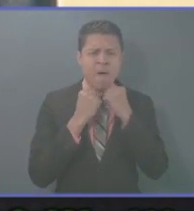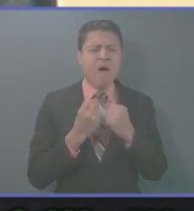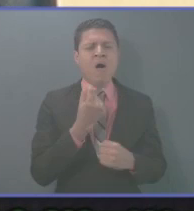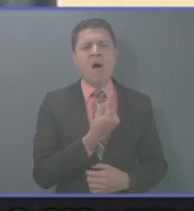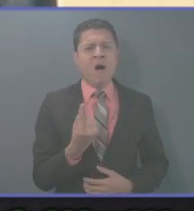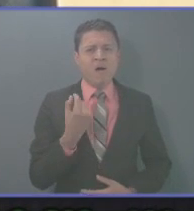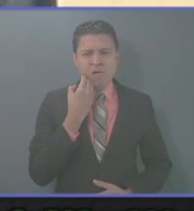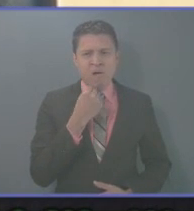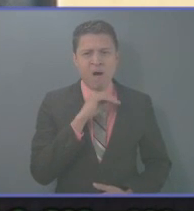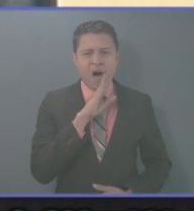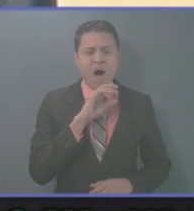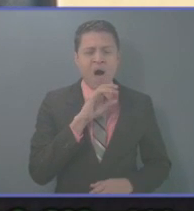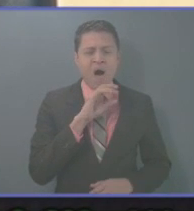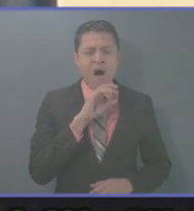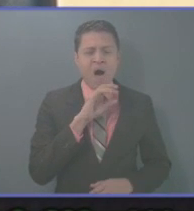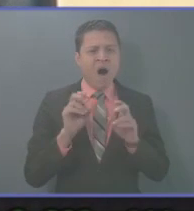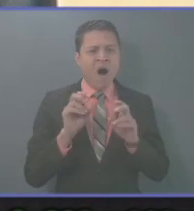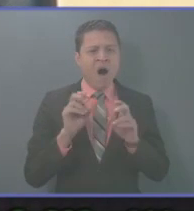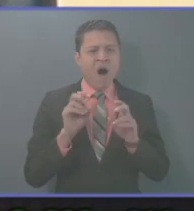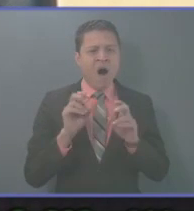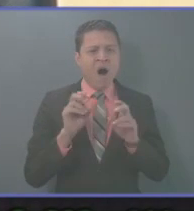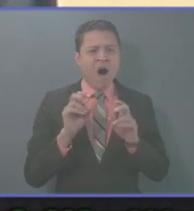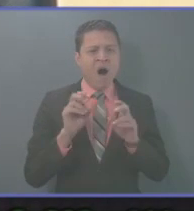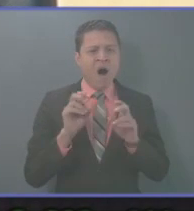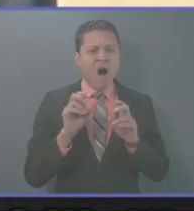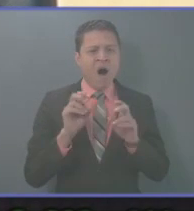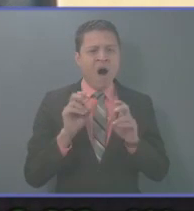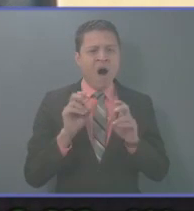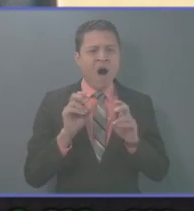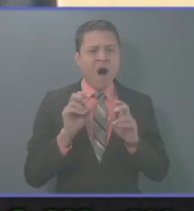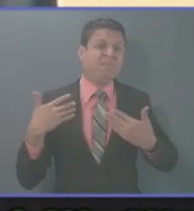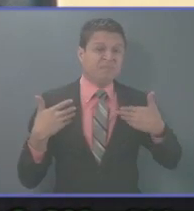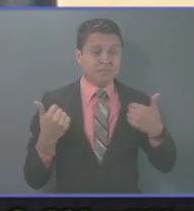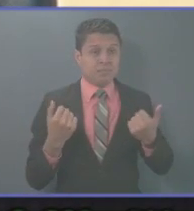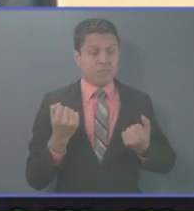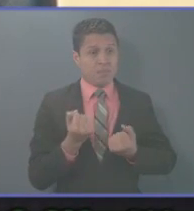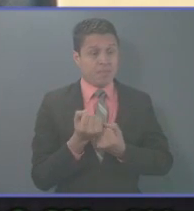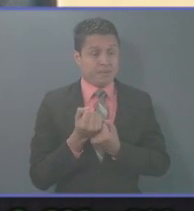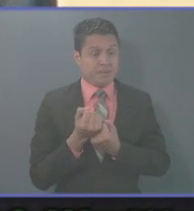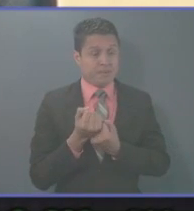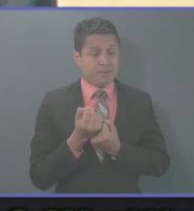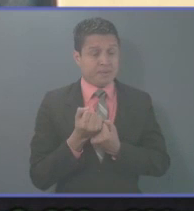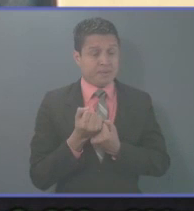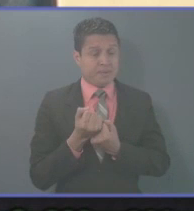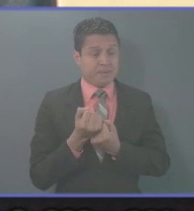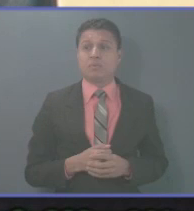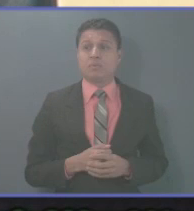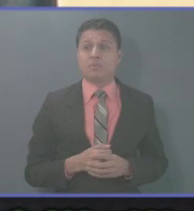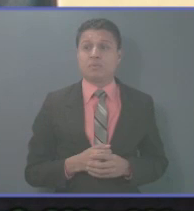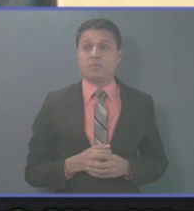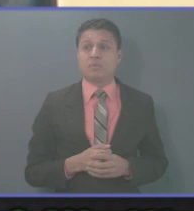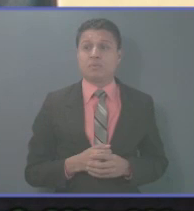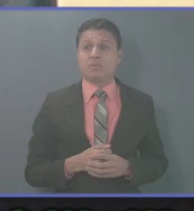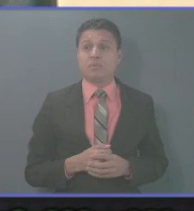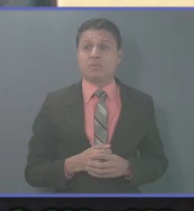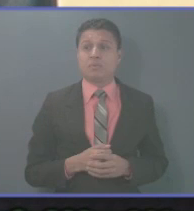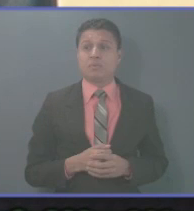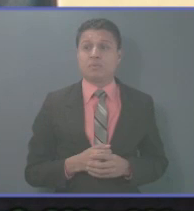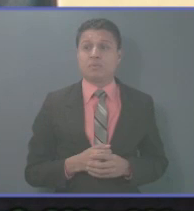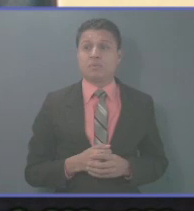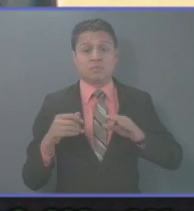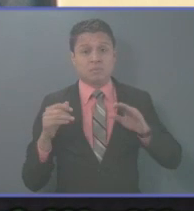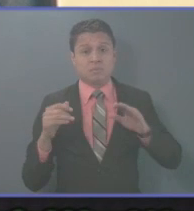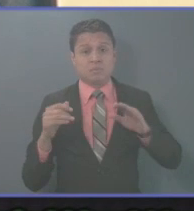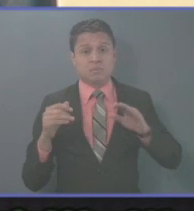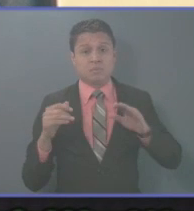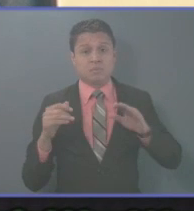los trabajadores que están en condición especial por mora de los patronos o por una